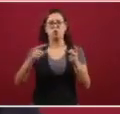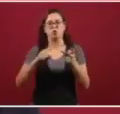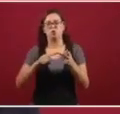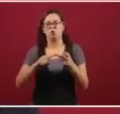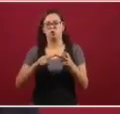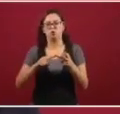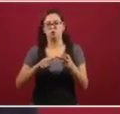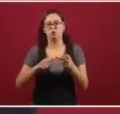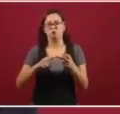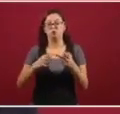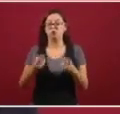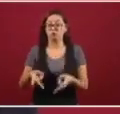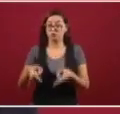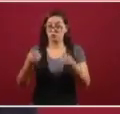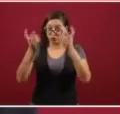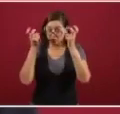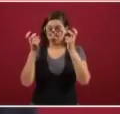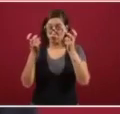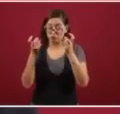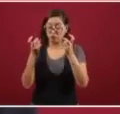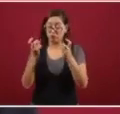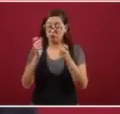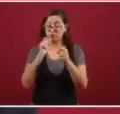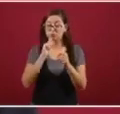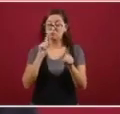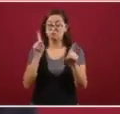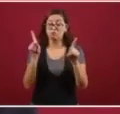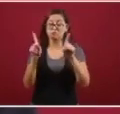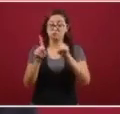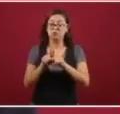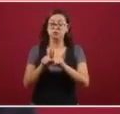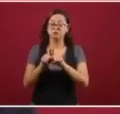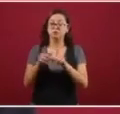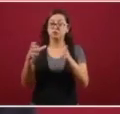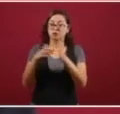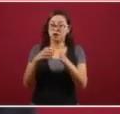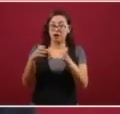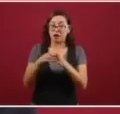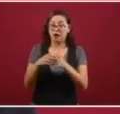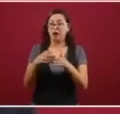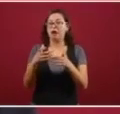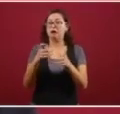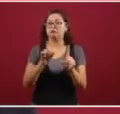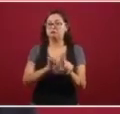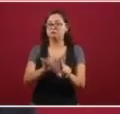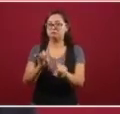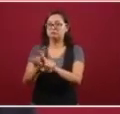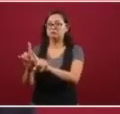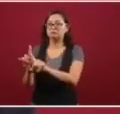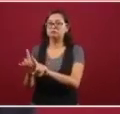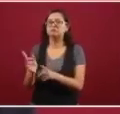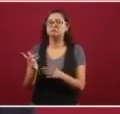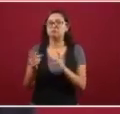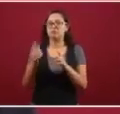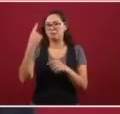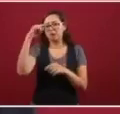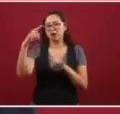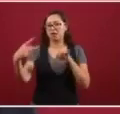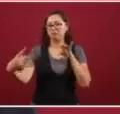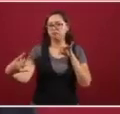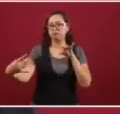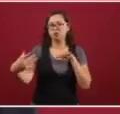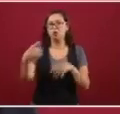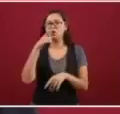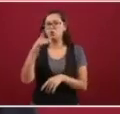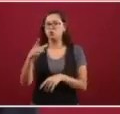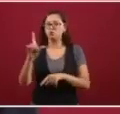al robo de estructuras de transmisión que también se da, y la posibilidad